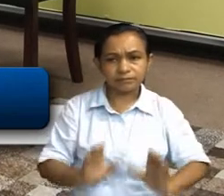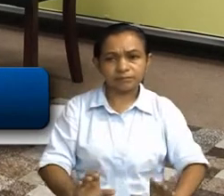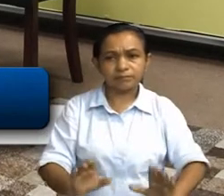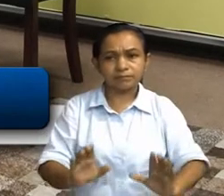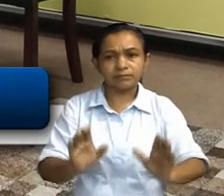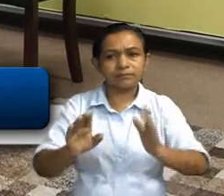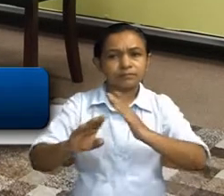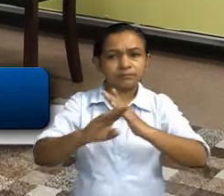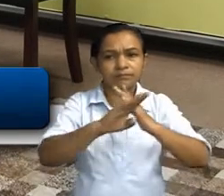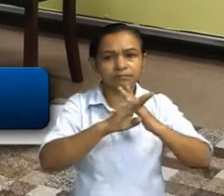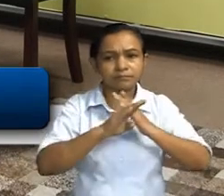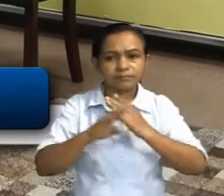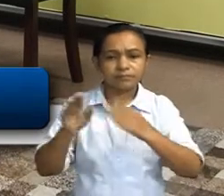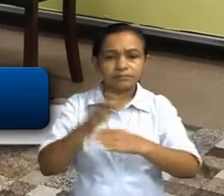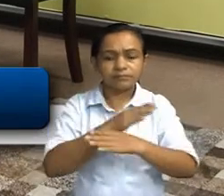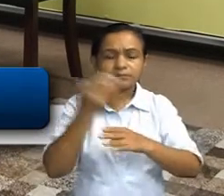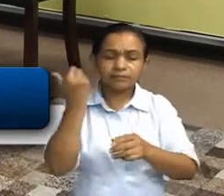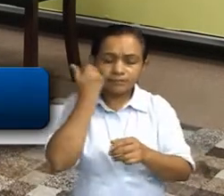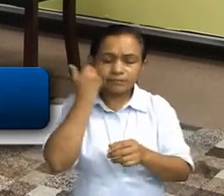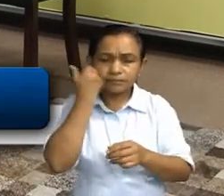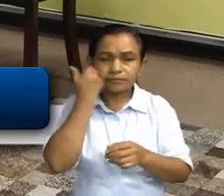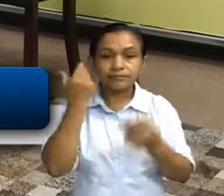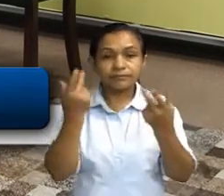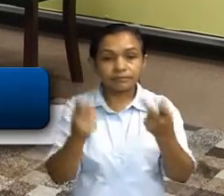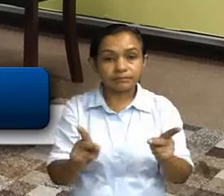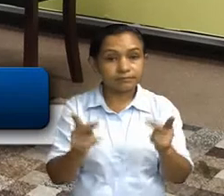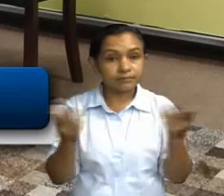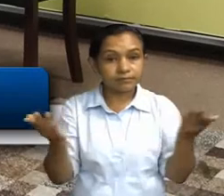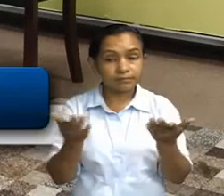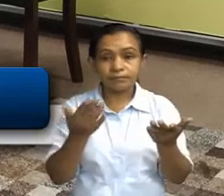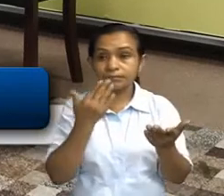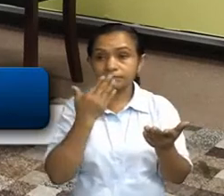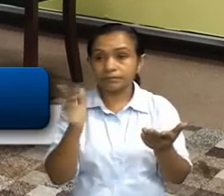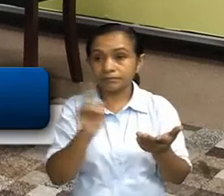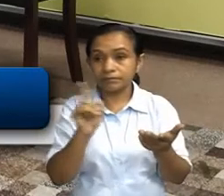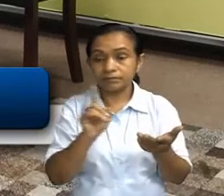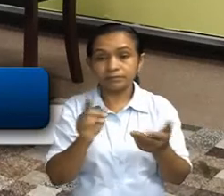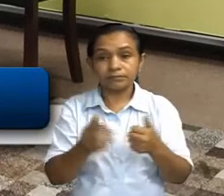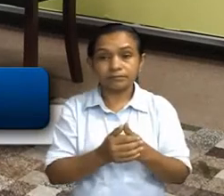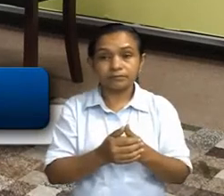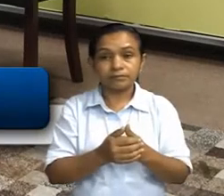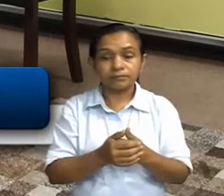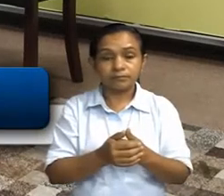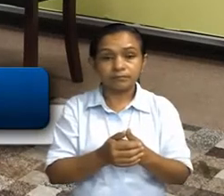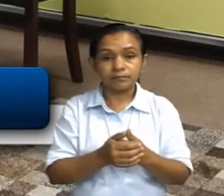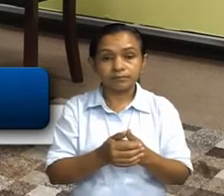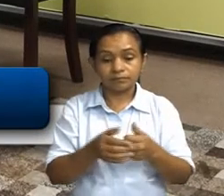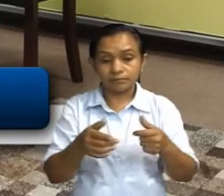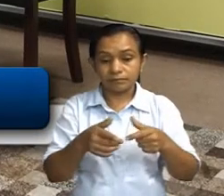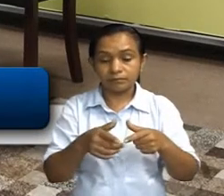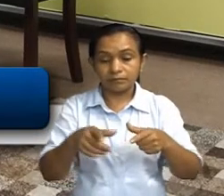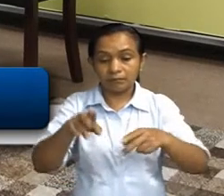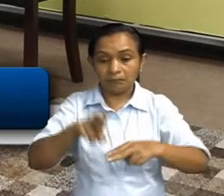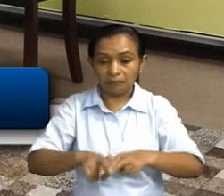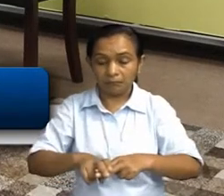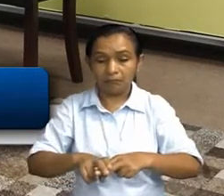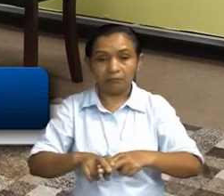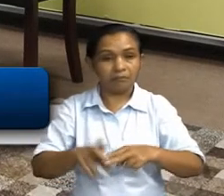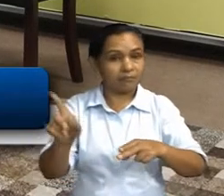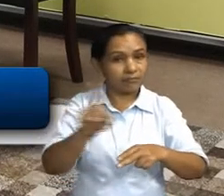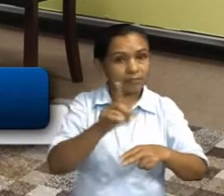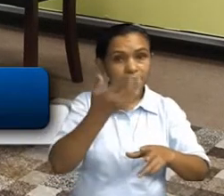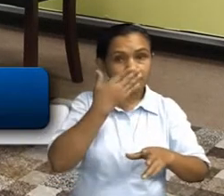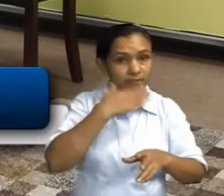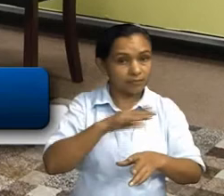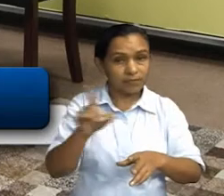cree anticuerpos a diferentes tipos de infecciones. Pero no es adecuado que las niñas anden sin ropa interior, en el suelo, sentadas,